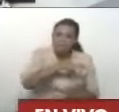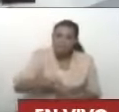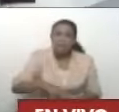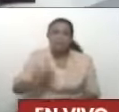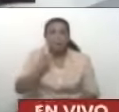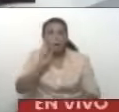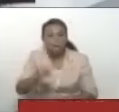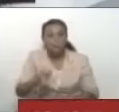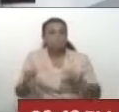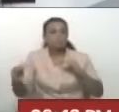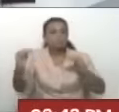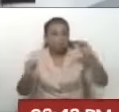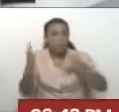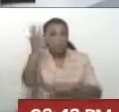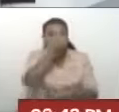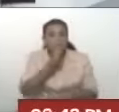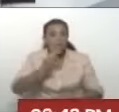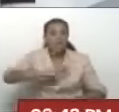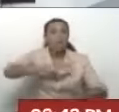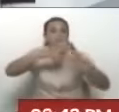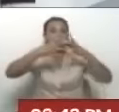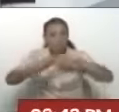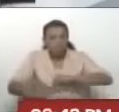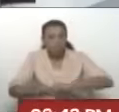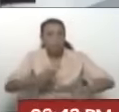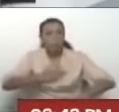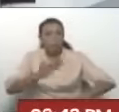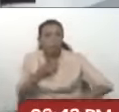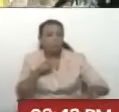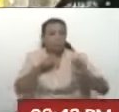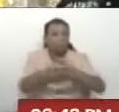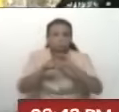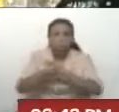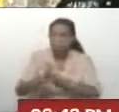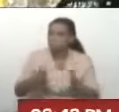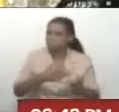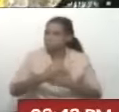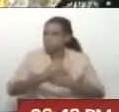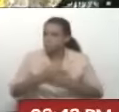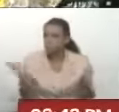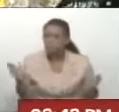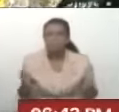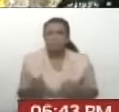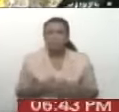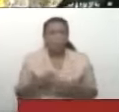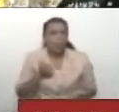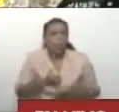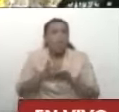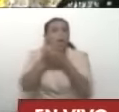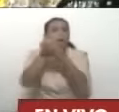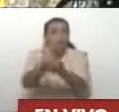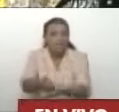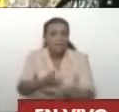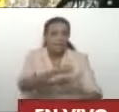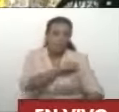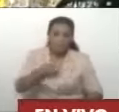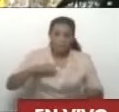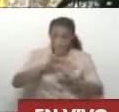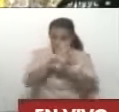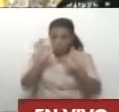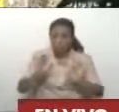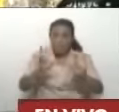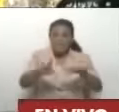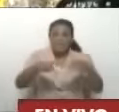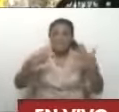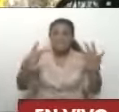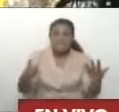así los jóvenes venezolanos, venezolanas, podamos, como lo dije en un inicio, contribuir a lo que es los 18